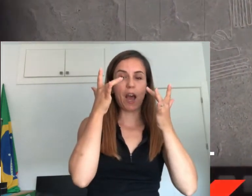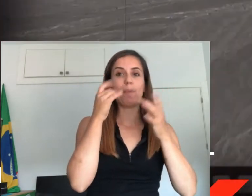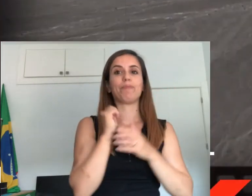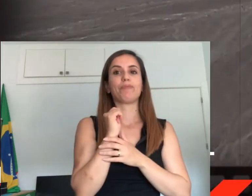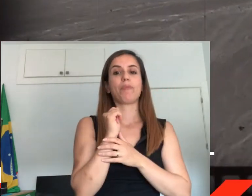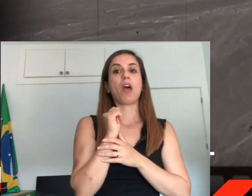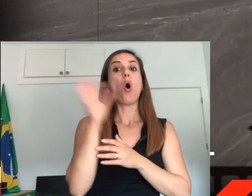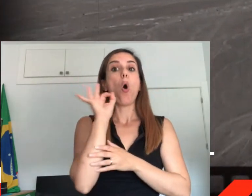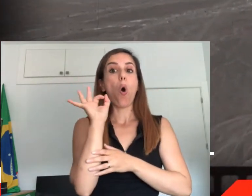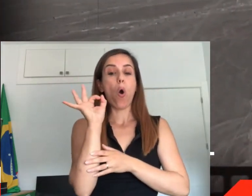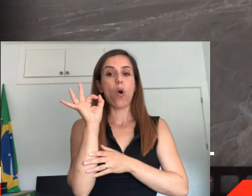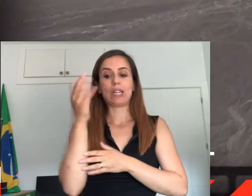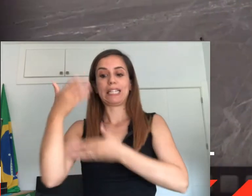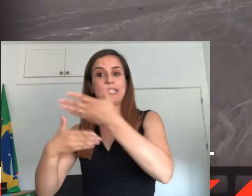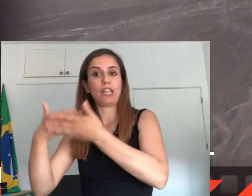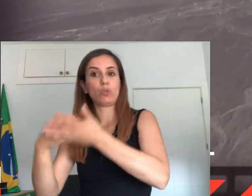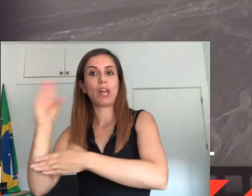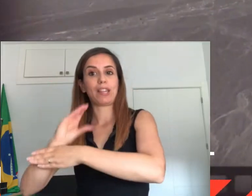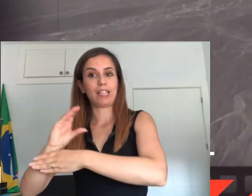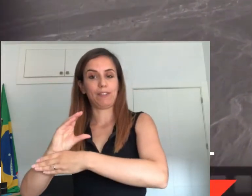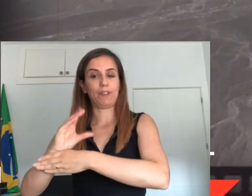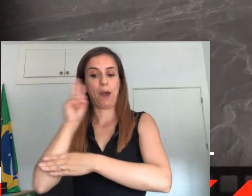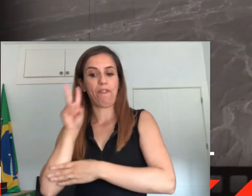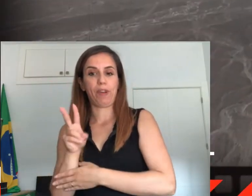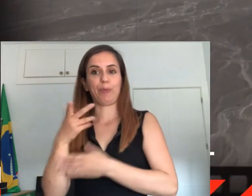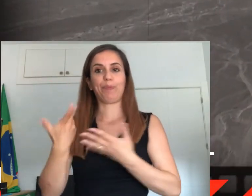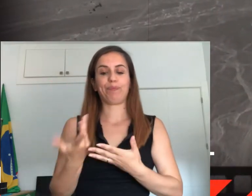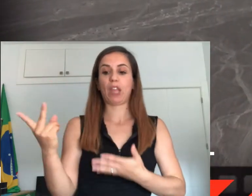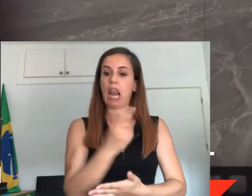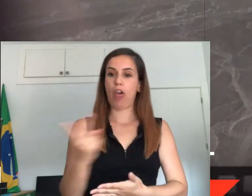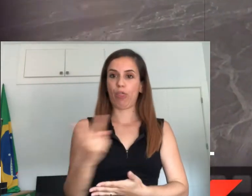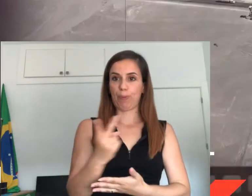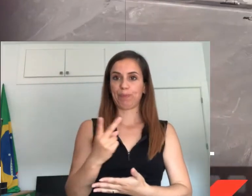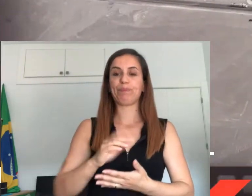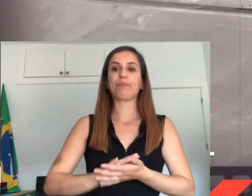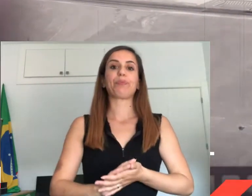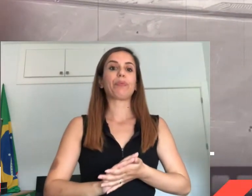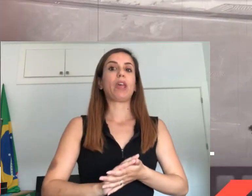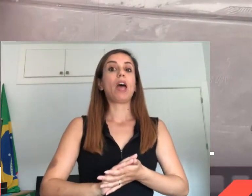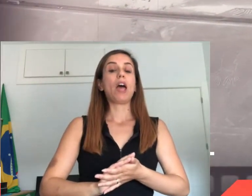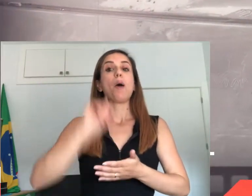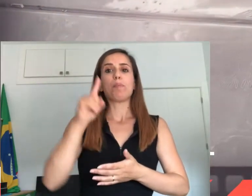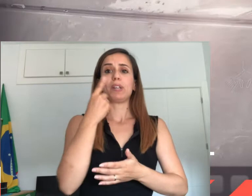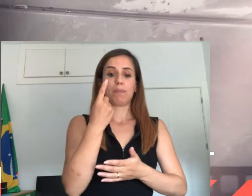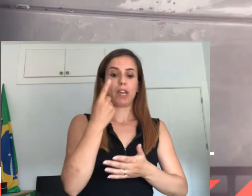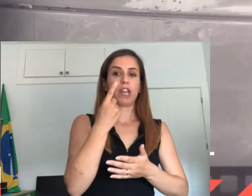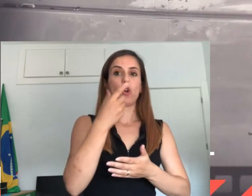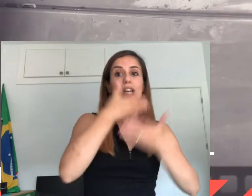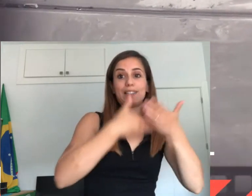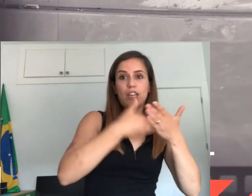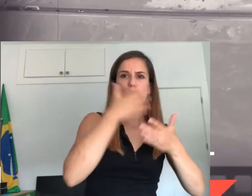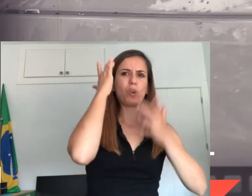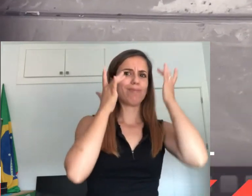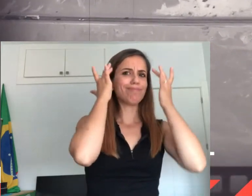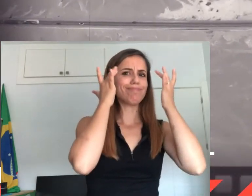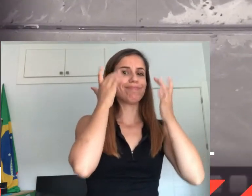de pseudociencia, y se puede distinguir la literatura científica. Vamos a abordar primero quién hizo famosas esas líneas. Pues hay un señor